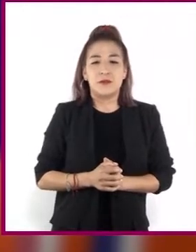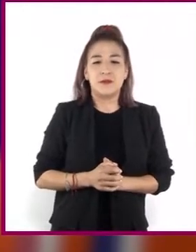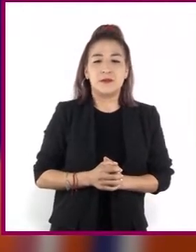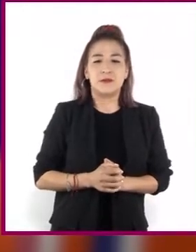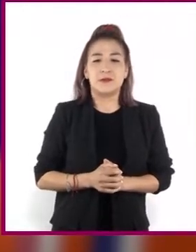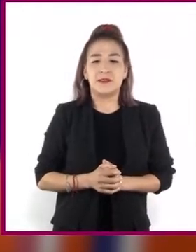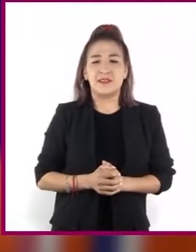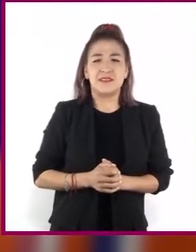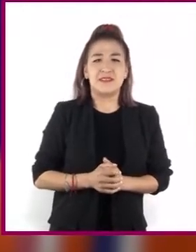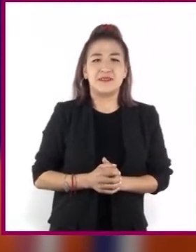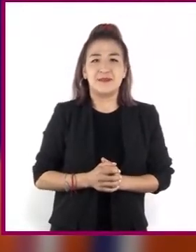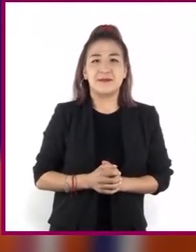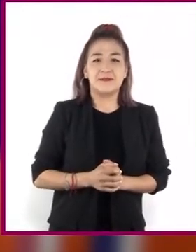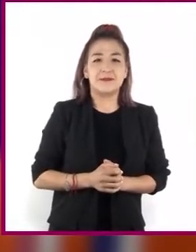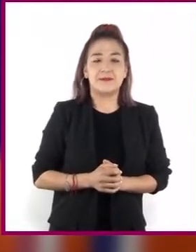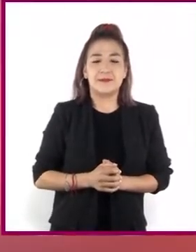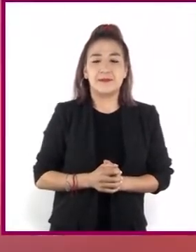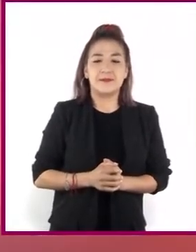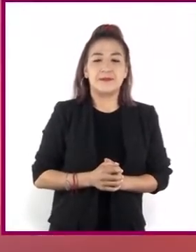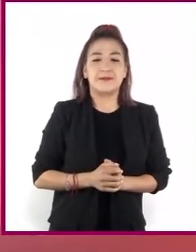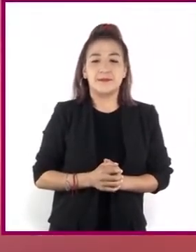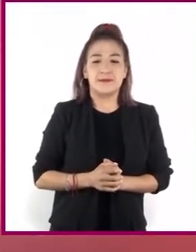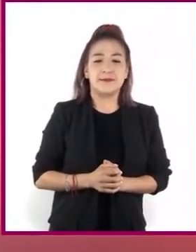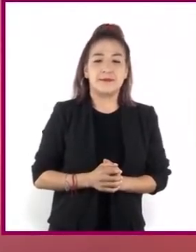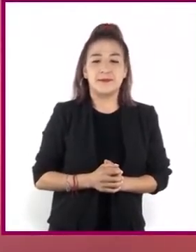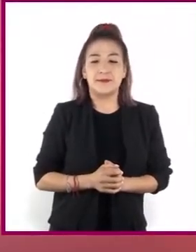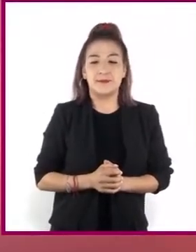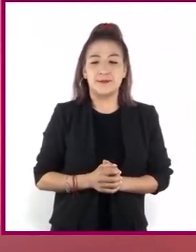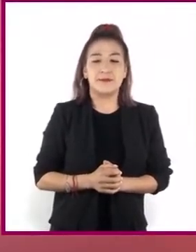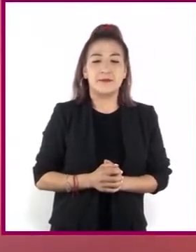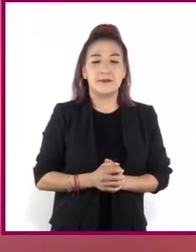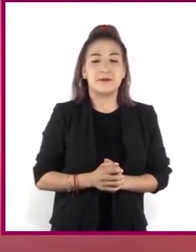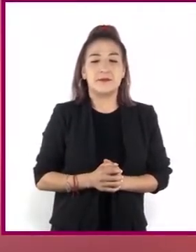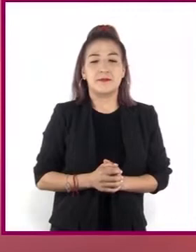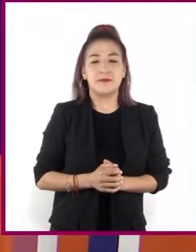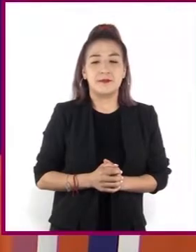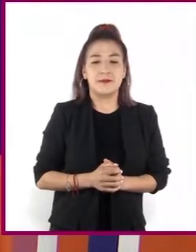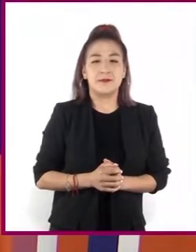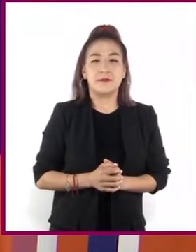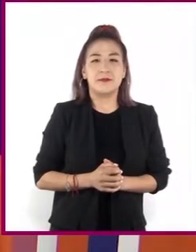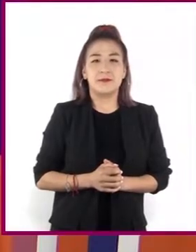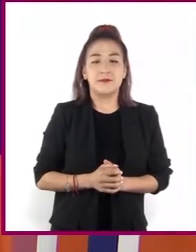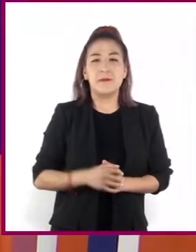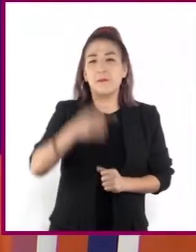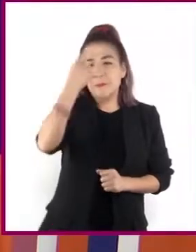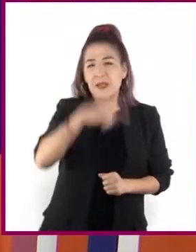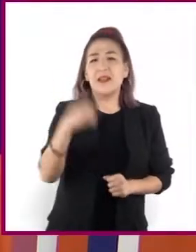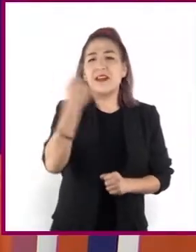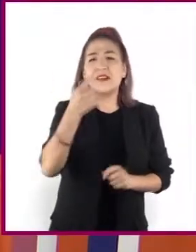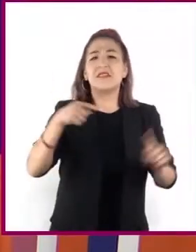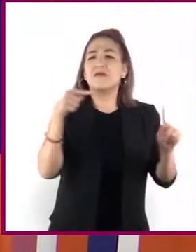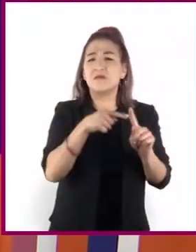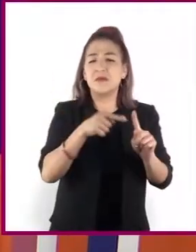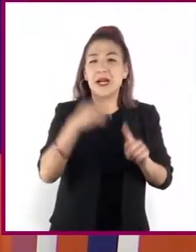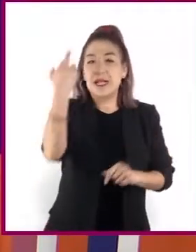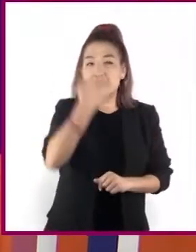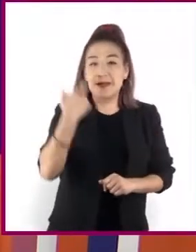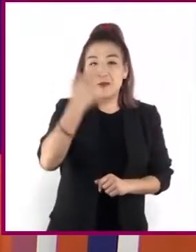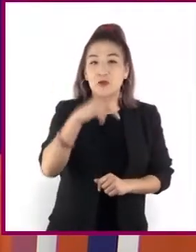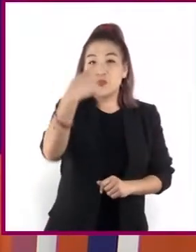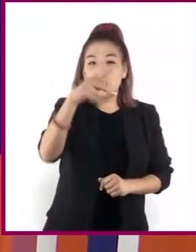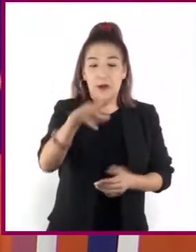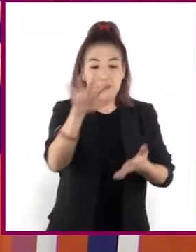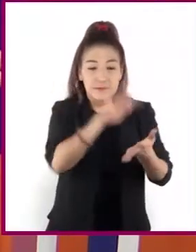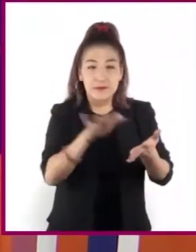propósito de autoevaluar la escritura de resúmenes que integren información de varias fuentes. La finalidad es que al revisar sus